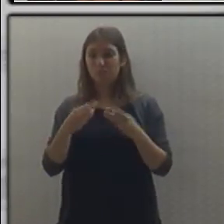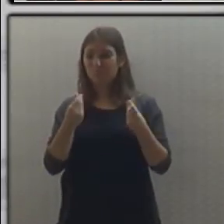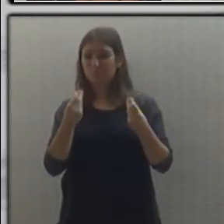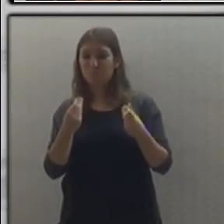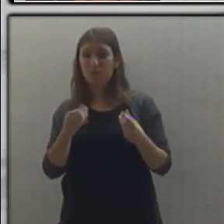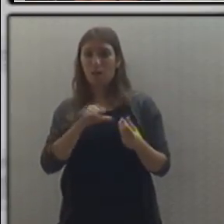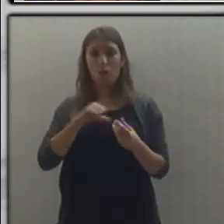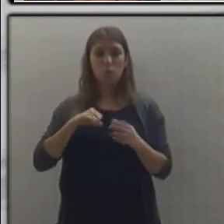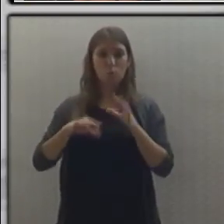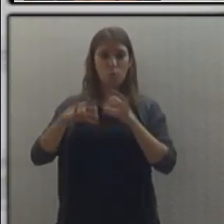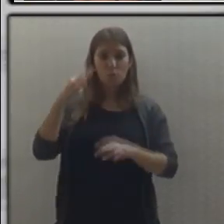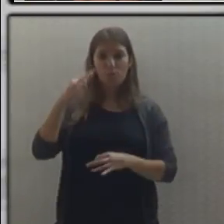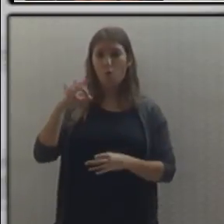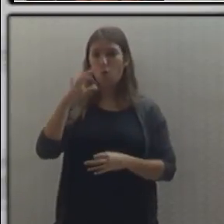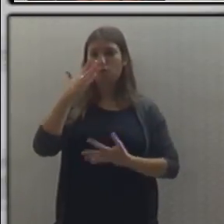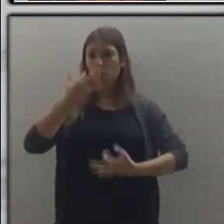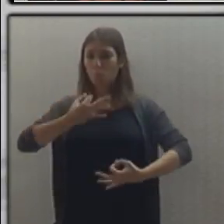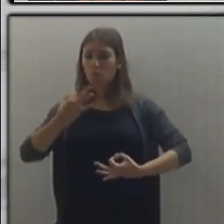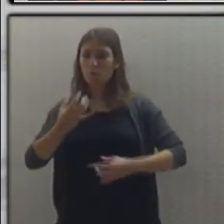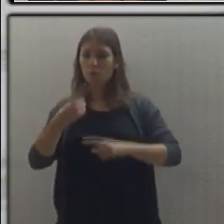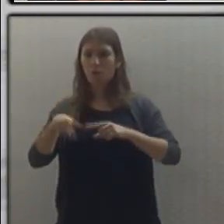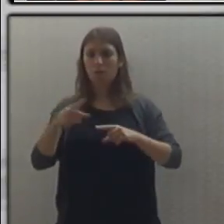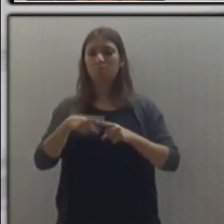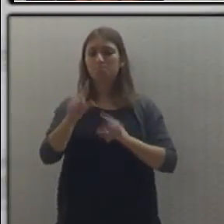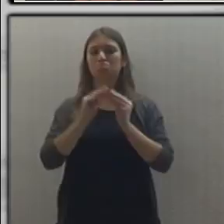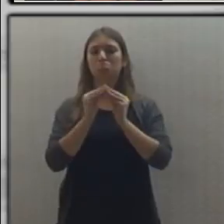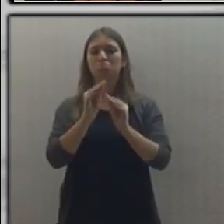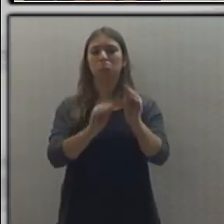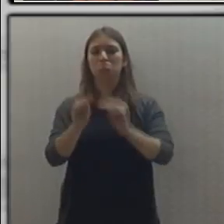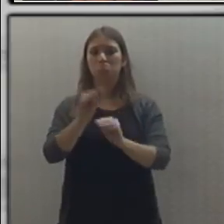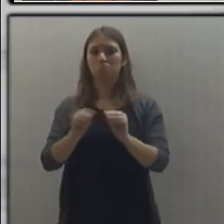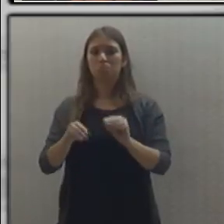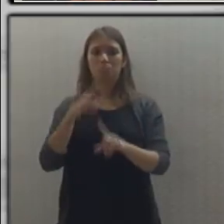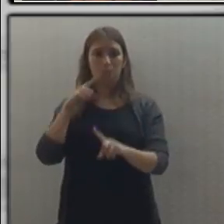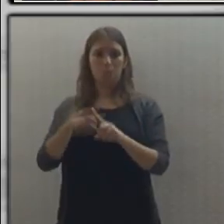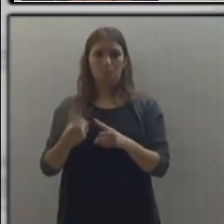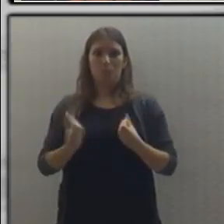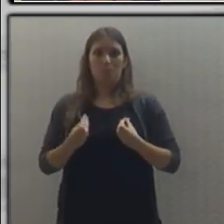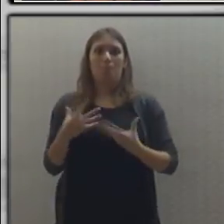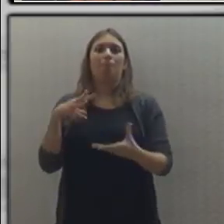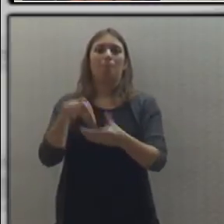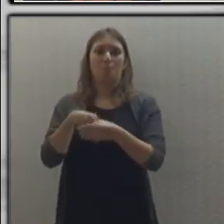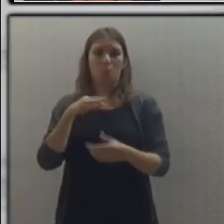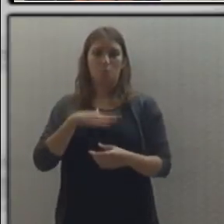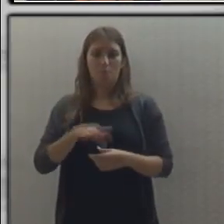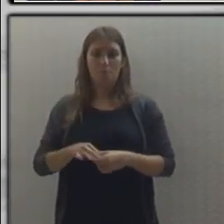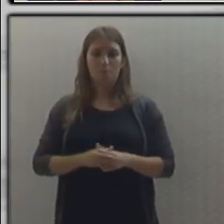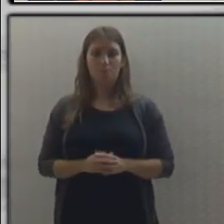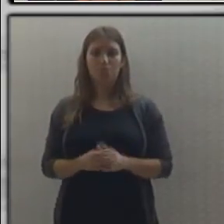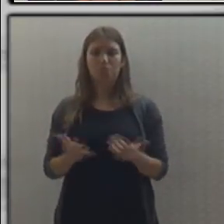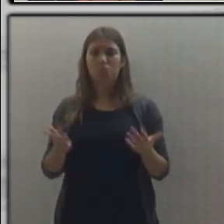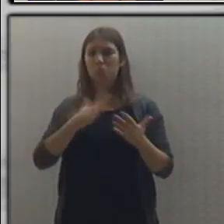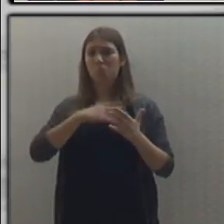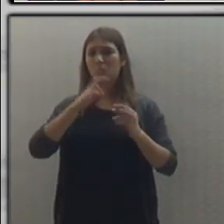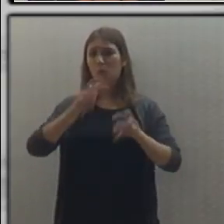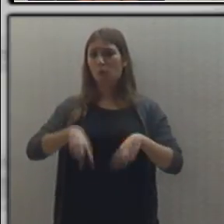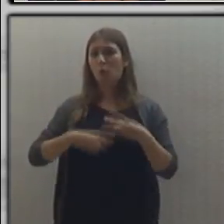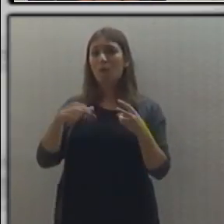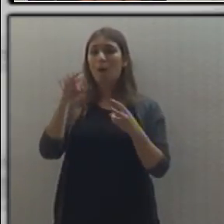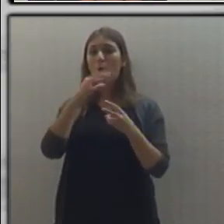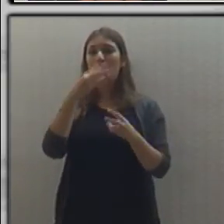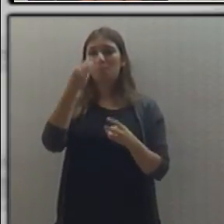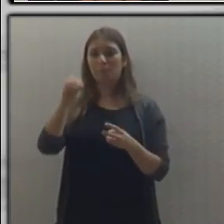la autonomía personal, la seguridad de utilización y la habitabilidad, a través de obras o de